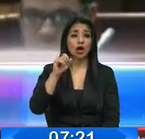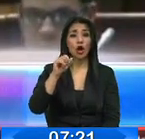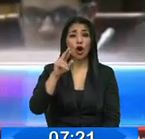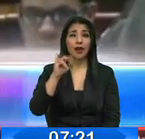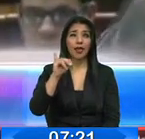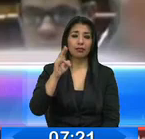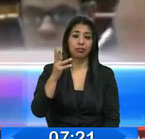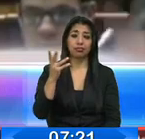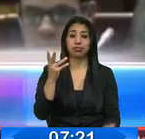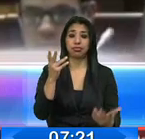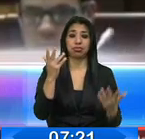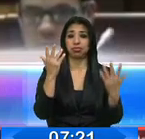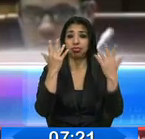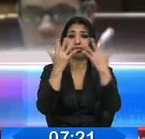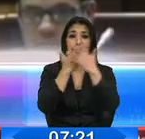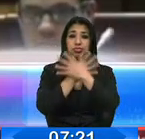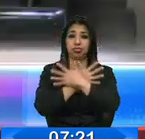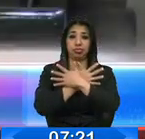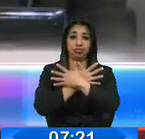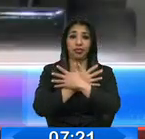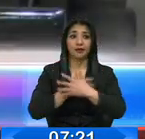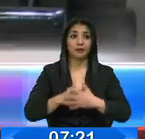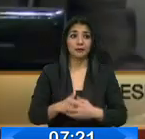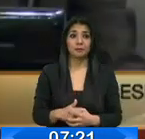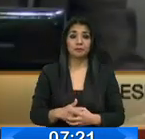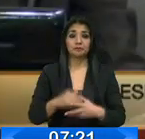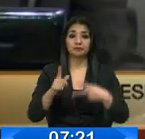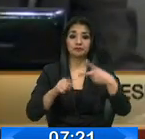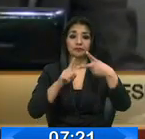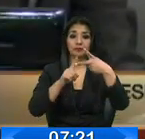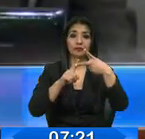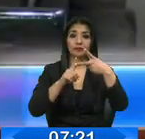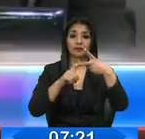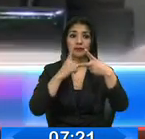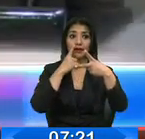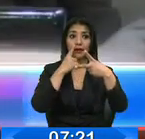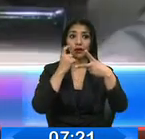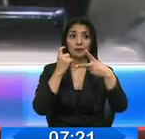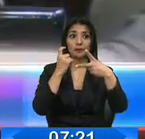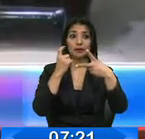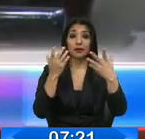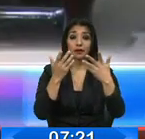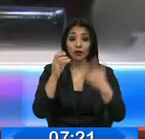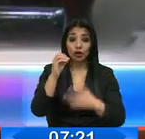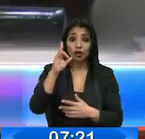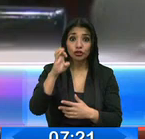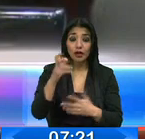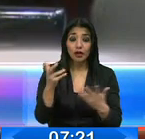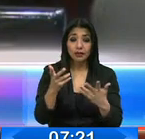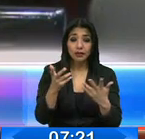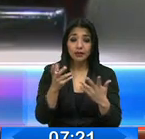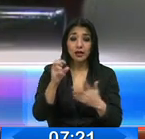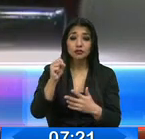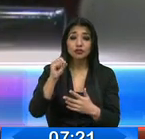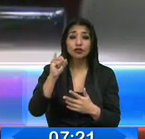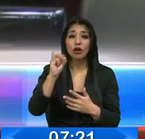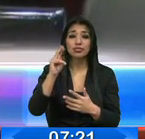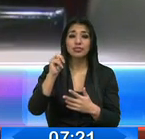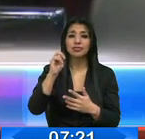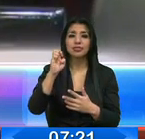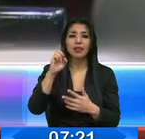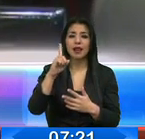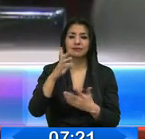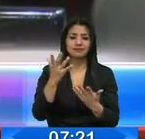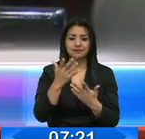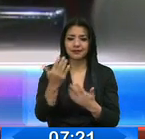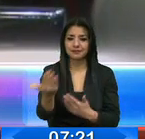Sonnenhausner Spät. El señor Otto Sonnenhausner Spät se